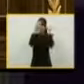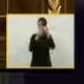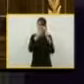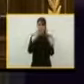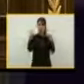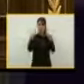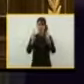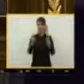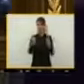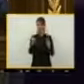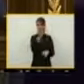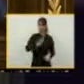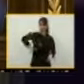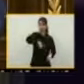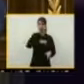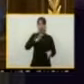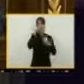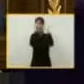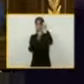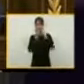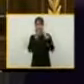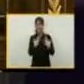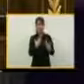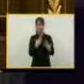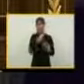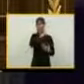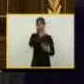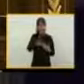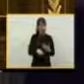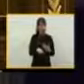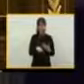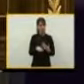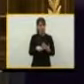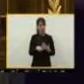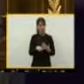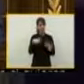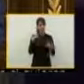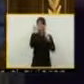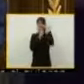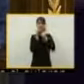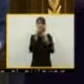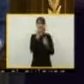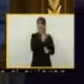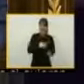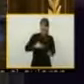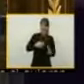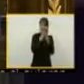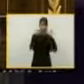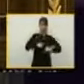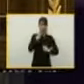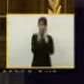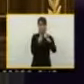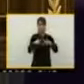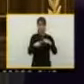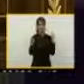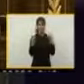Me parece que las 200 medidas mayoritariamente y abrumadoramente son de izquierda. Y también me parece que están tamizadas por